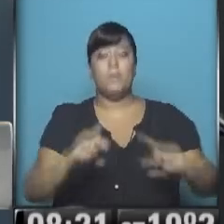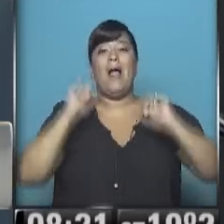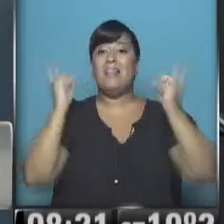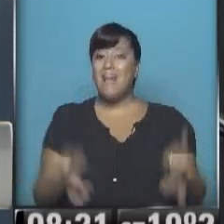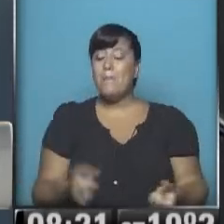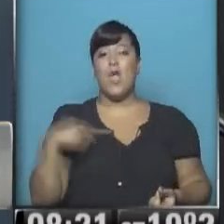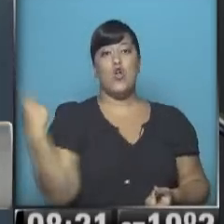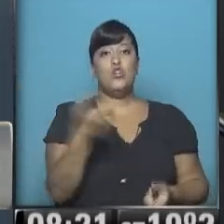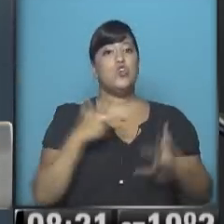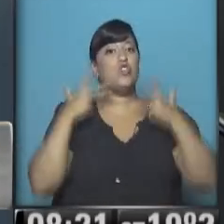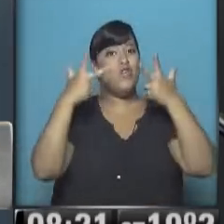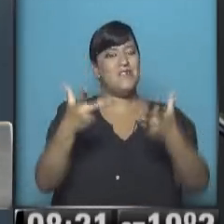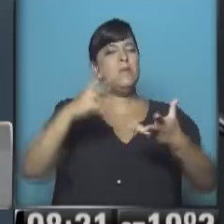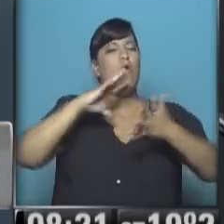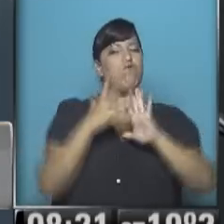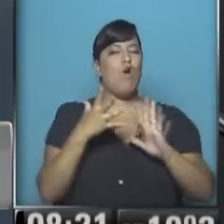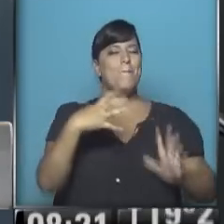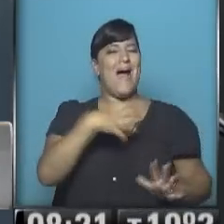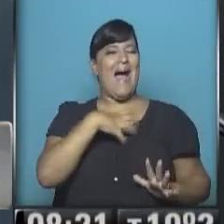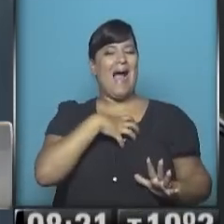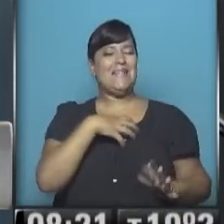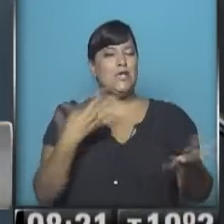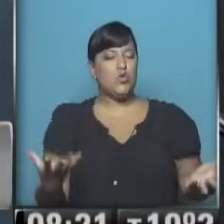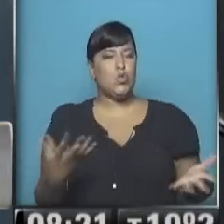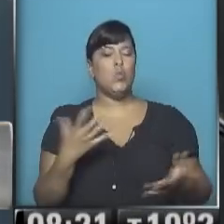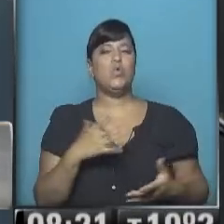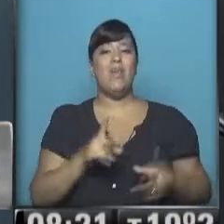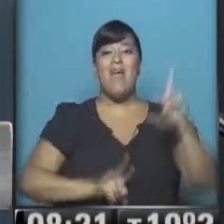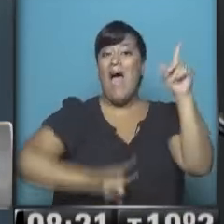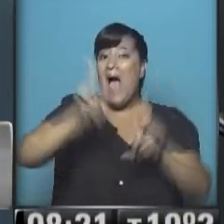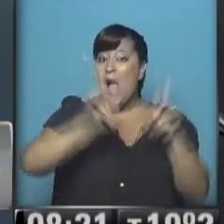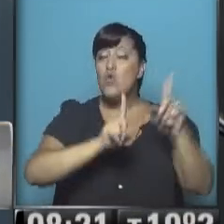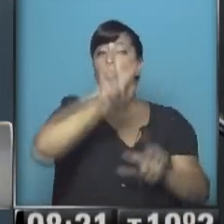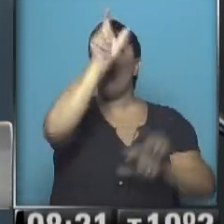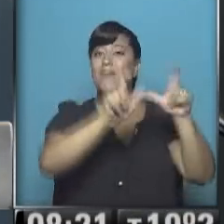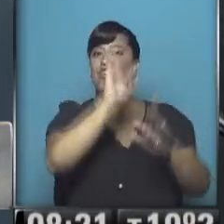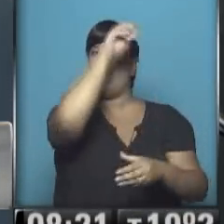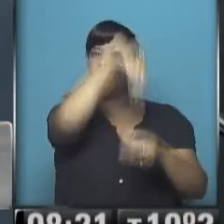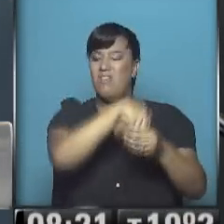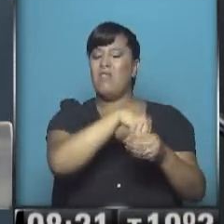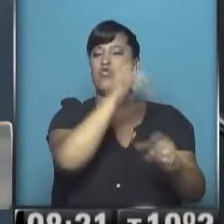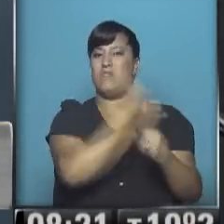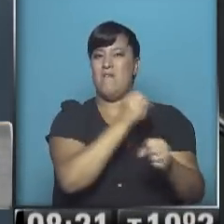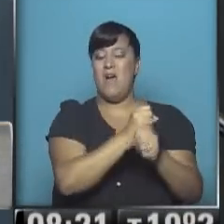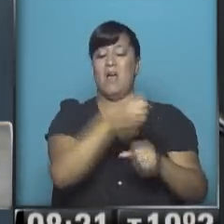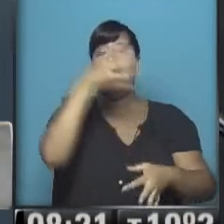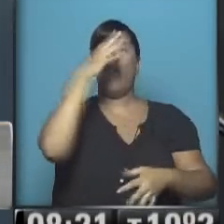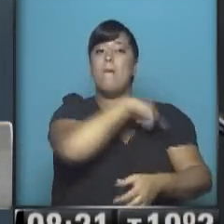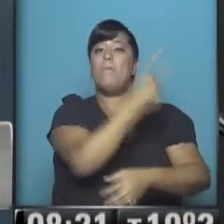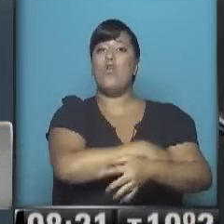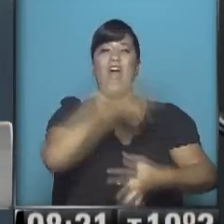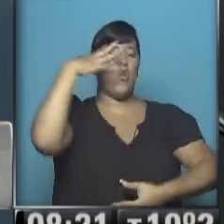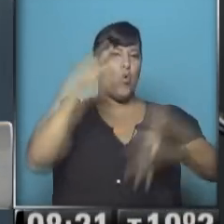claramente una actitud desde el punto de vista de algunos miembros del poder judicial porque esto es lo que quiero